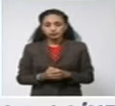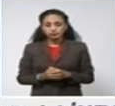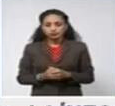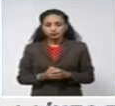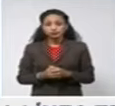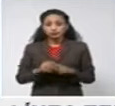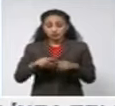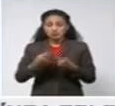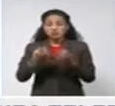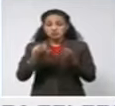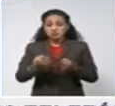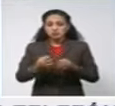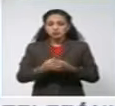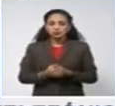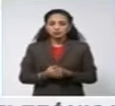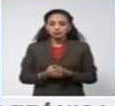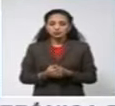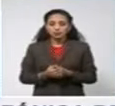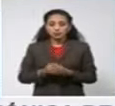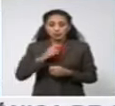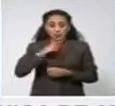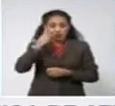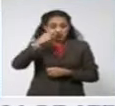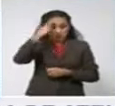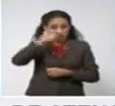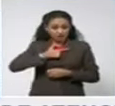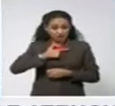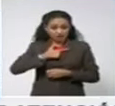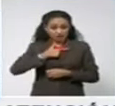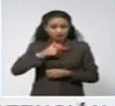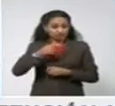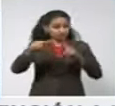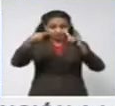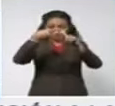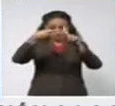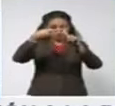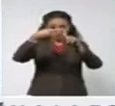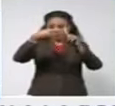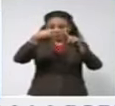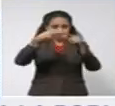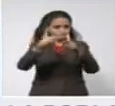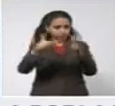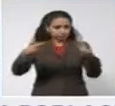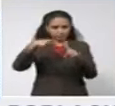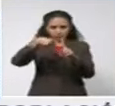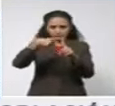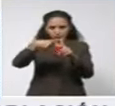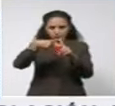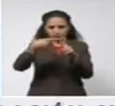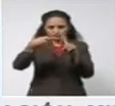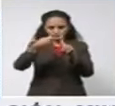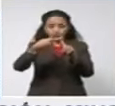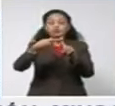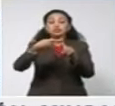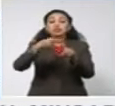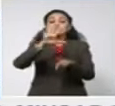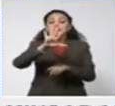territorio, Ciego de Ávila se mantenga con la tasa más elevada, que es de